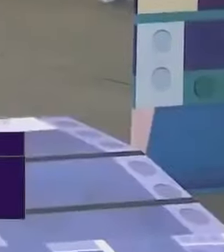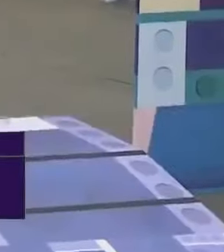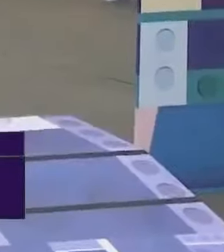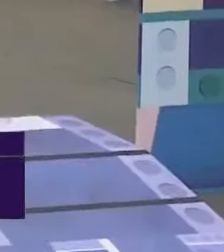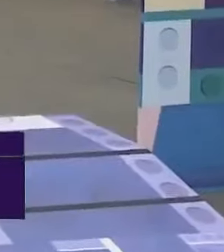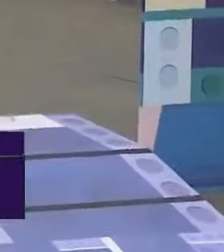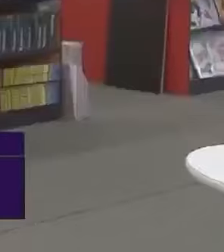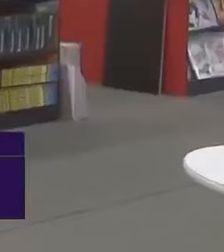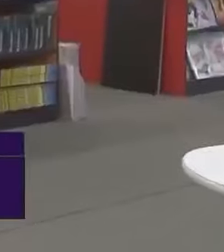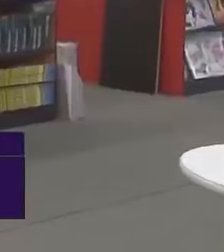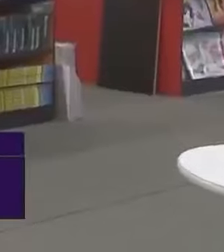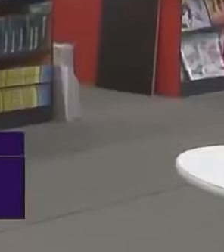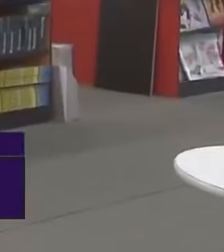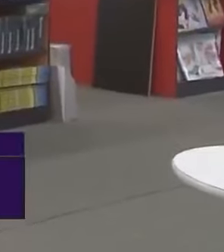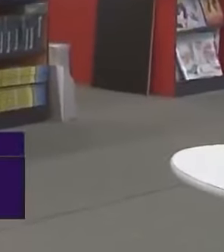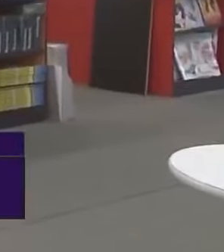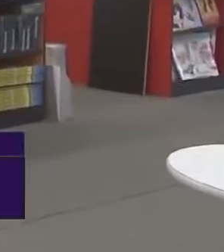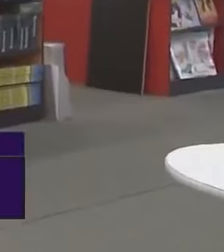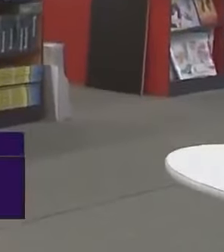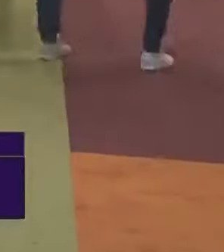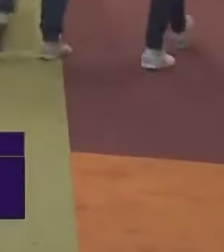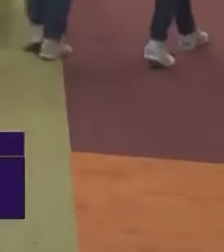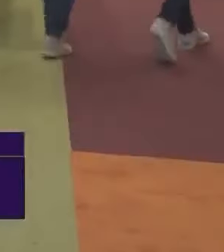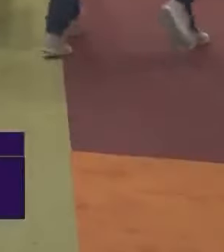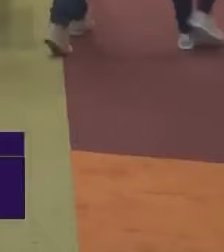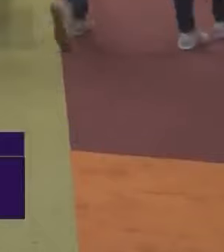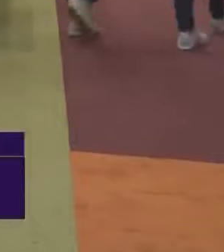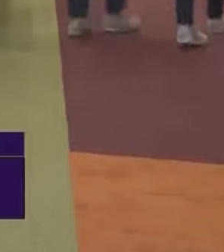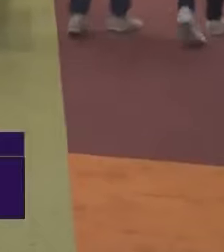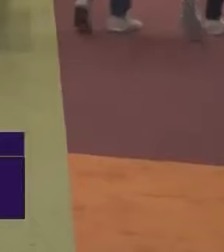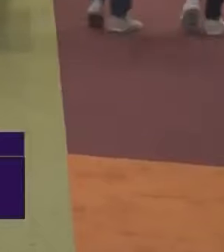Libro, que iniciará el próximo 17 de abril.